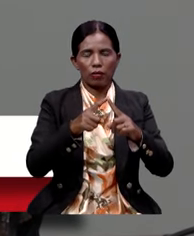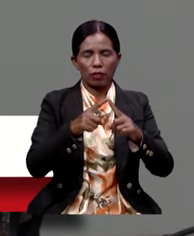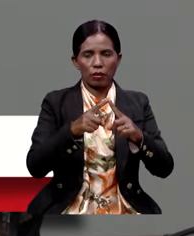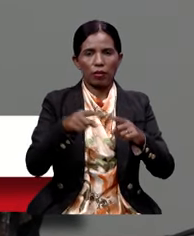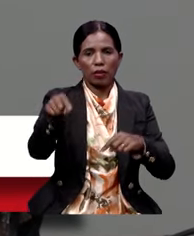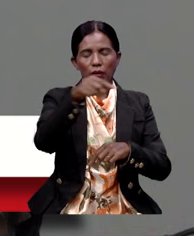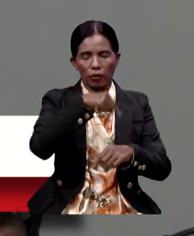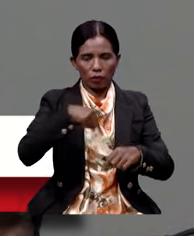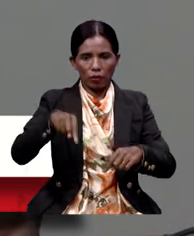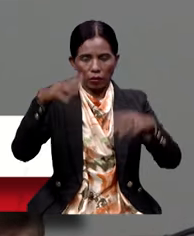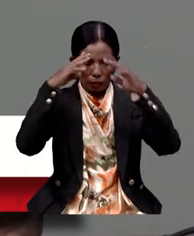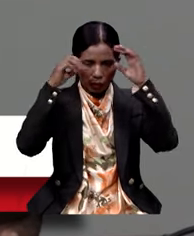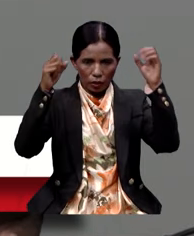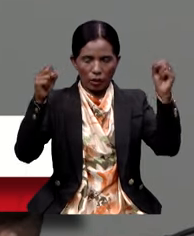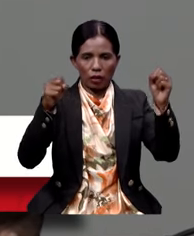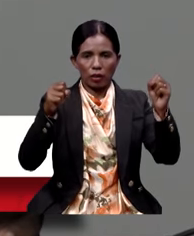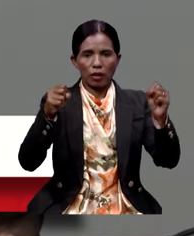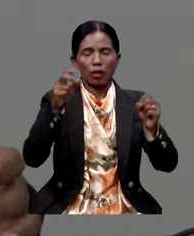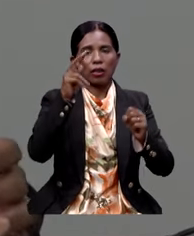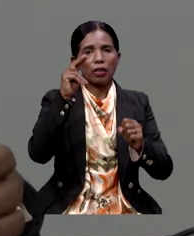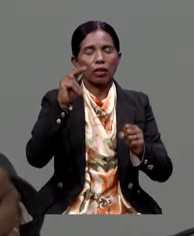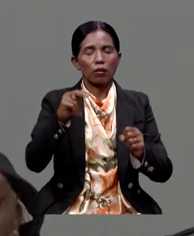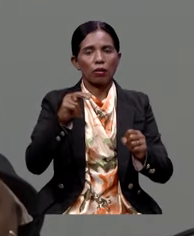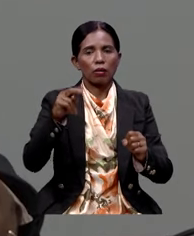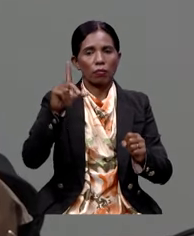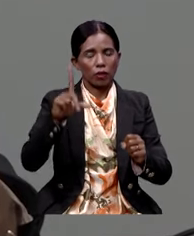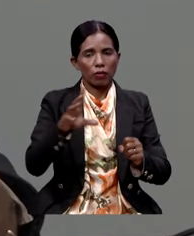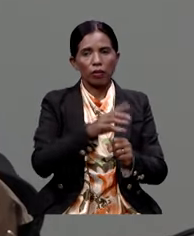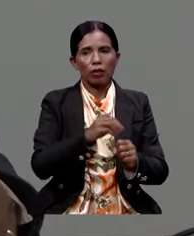rotunda, presidente Nicolau Lobato Niané. Agora, Radau,